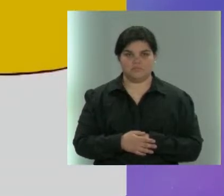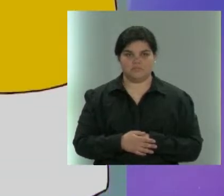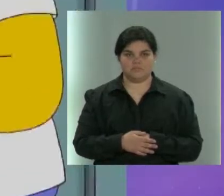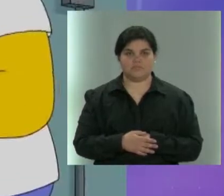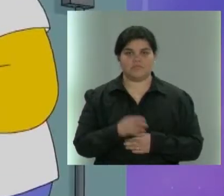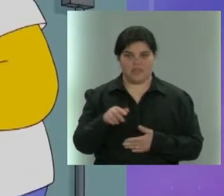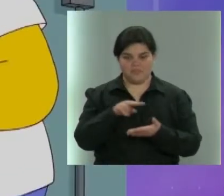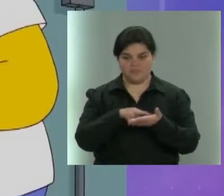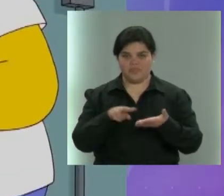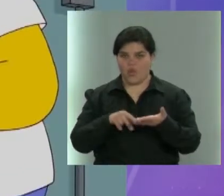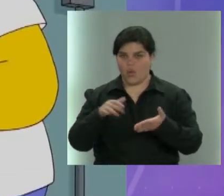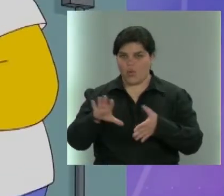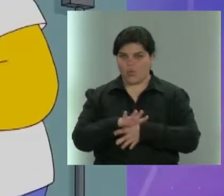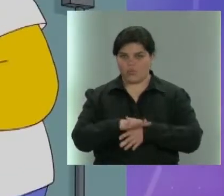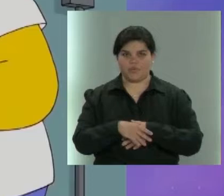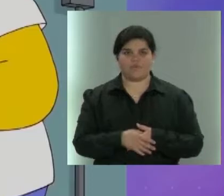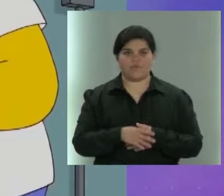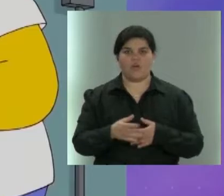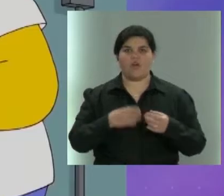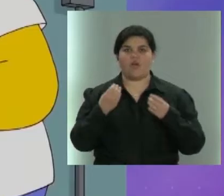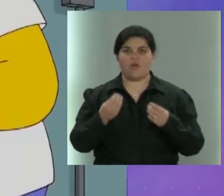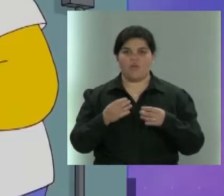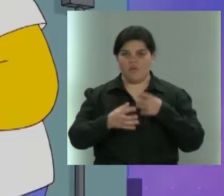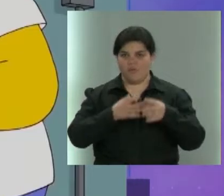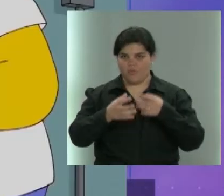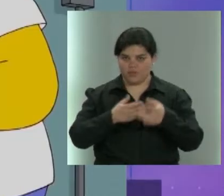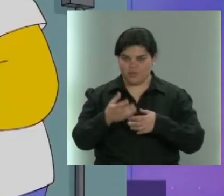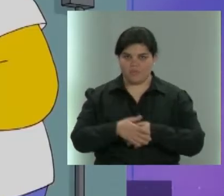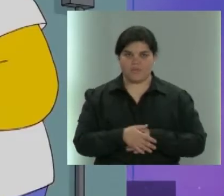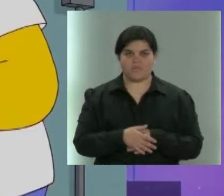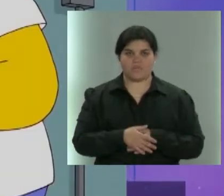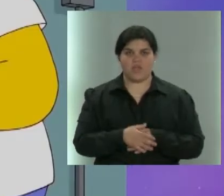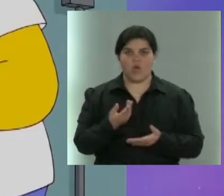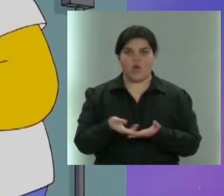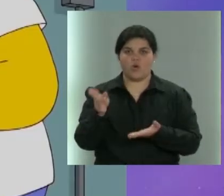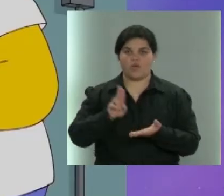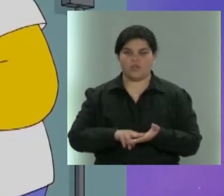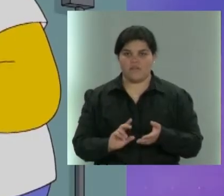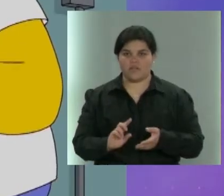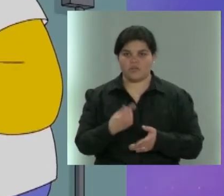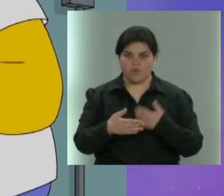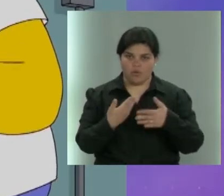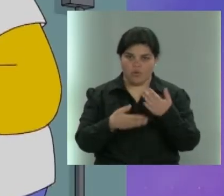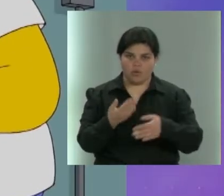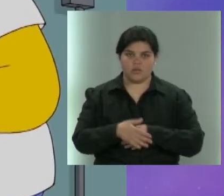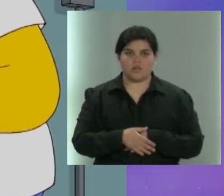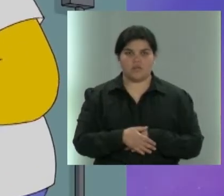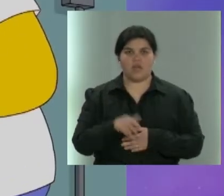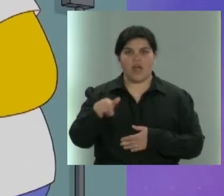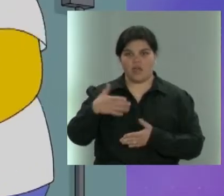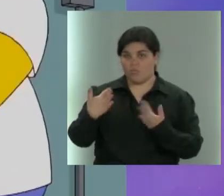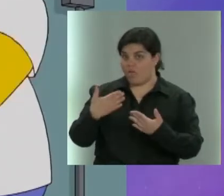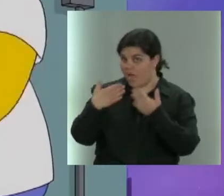¡Ay, aquí está! Flujo de sistemas hidráulicos. Autorreinicio en Prombíos. ¿Modo de